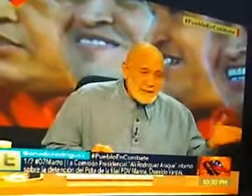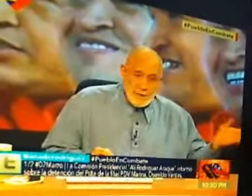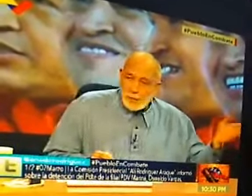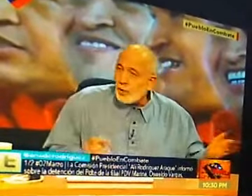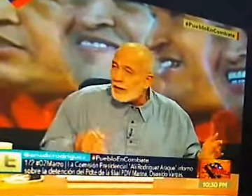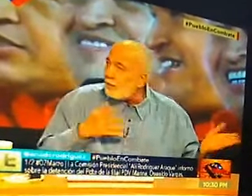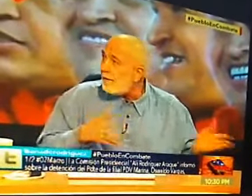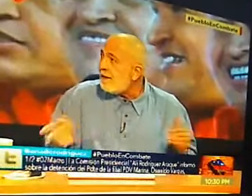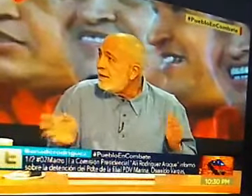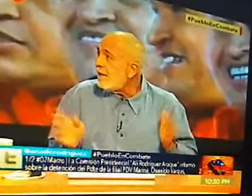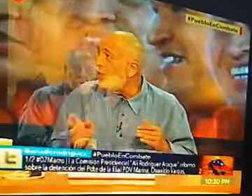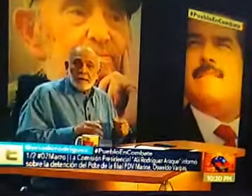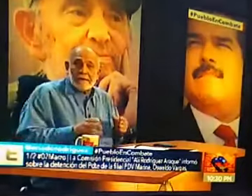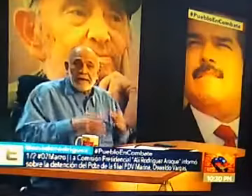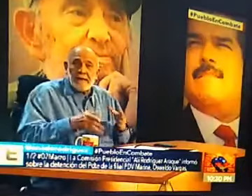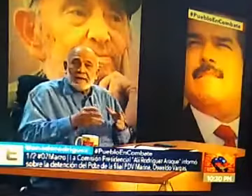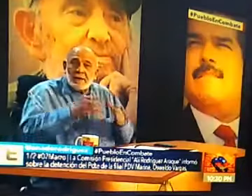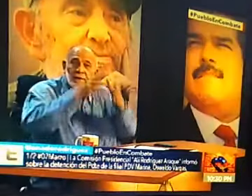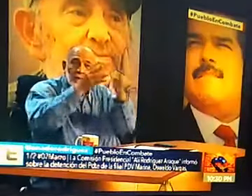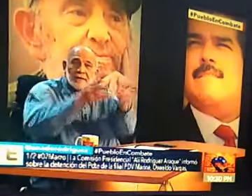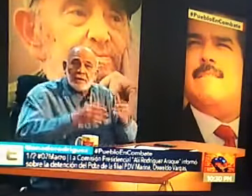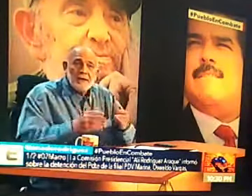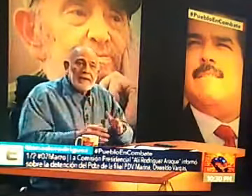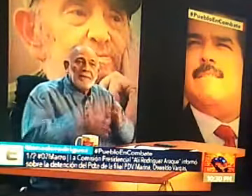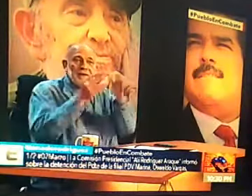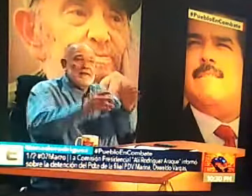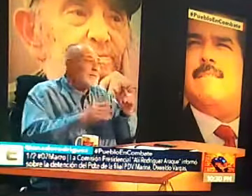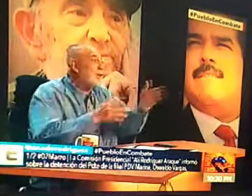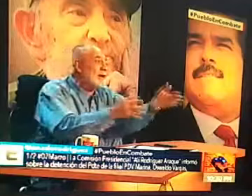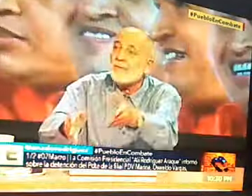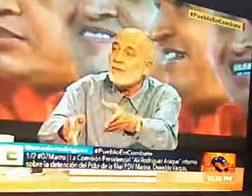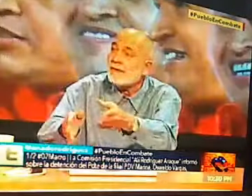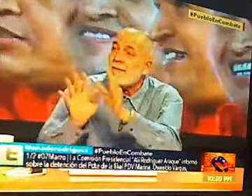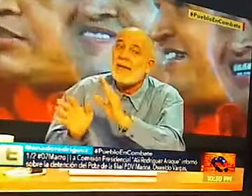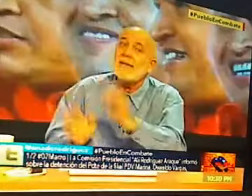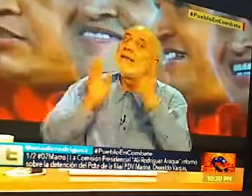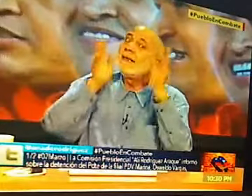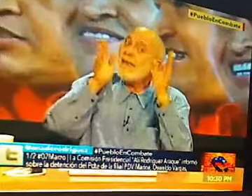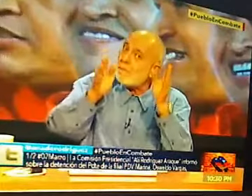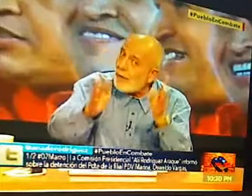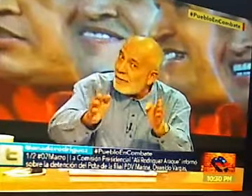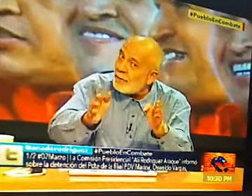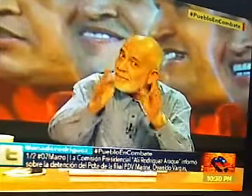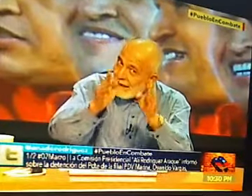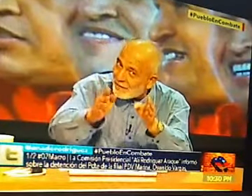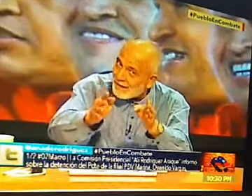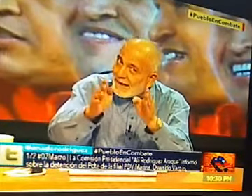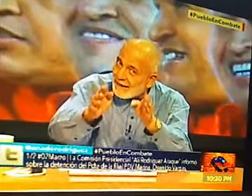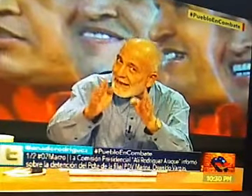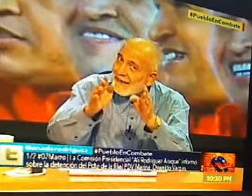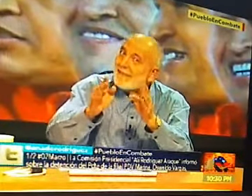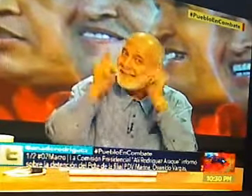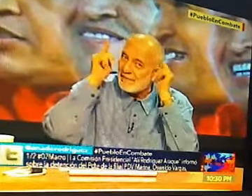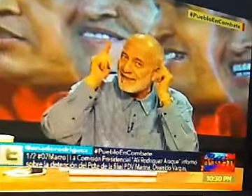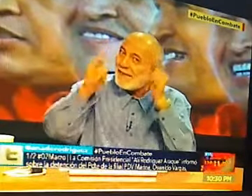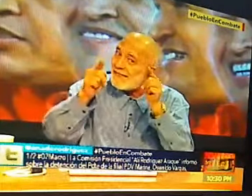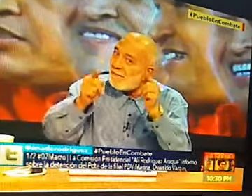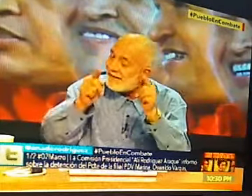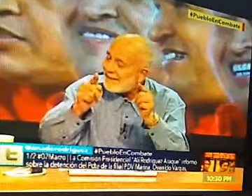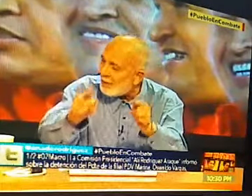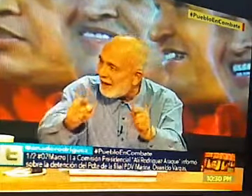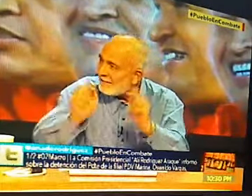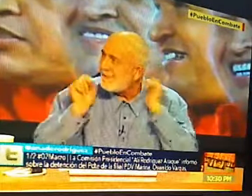narcotraficante como Duque y Uribe se les ocurra seguir lamiéndole la bota a Trump y participen, pongan a su Fuerza Armada, que es pueblo, y la Fuerza Armada tiene que, esa Fuerza Armada